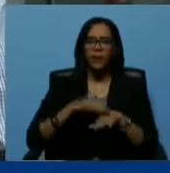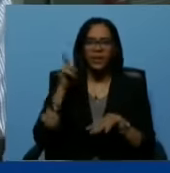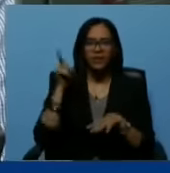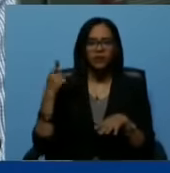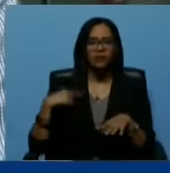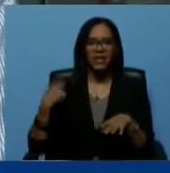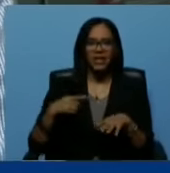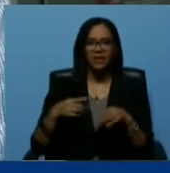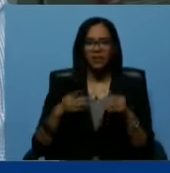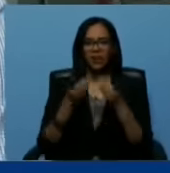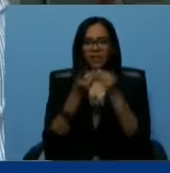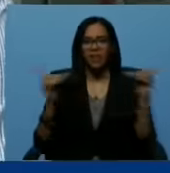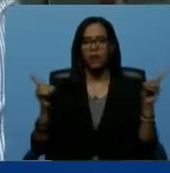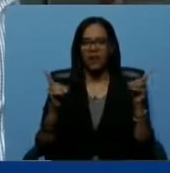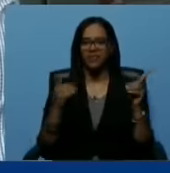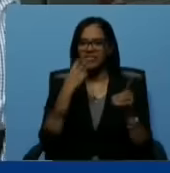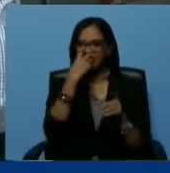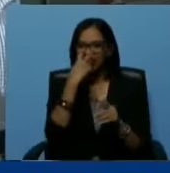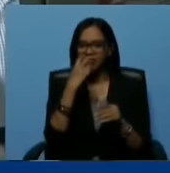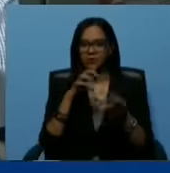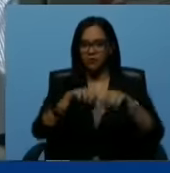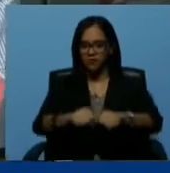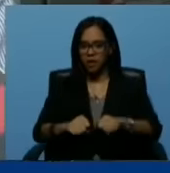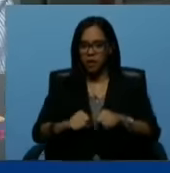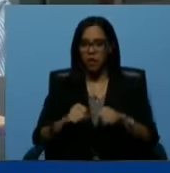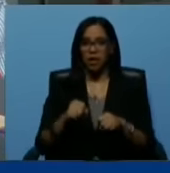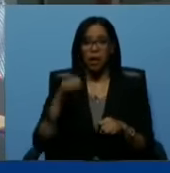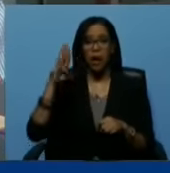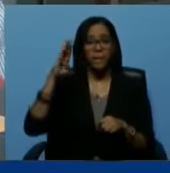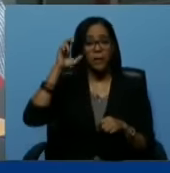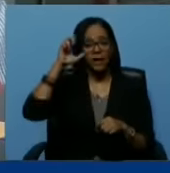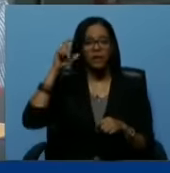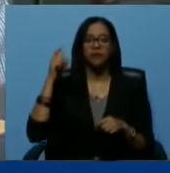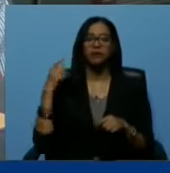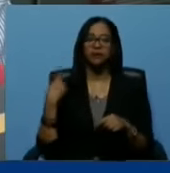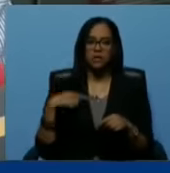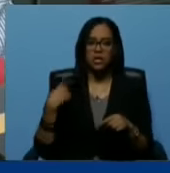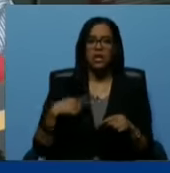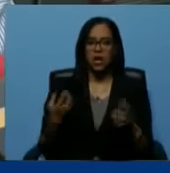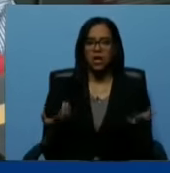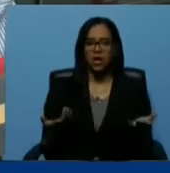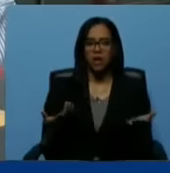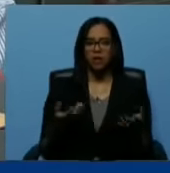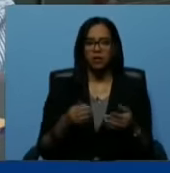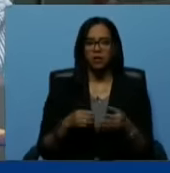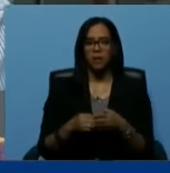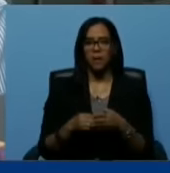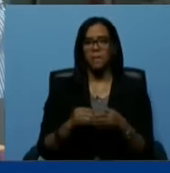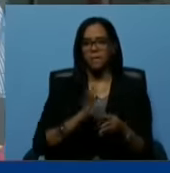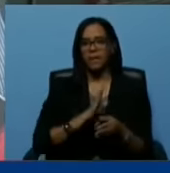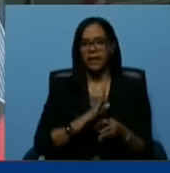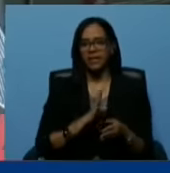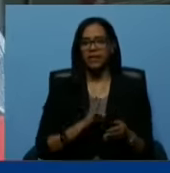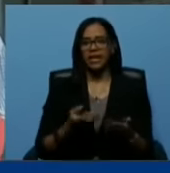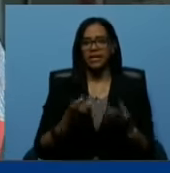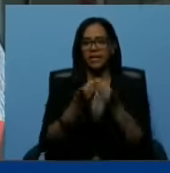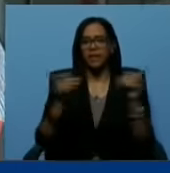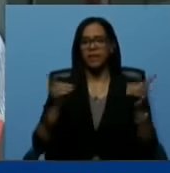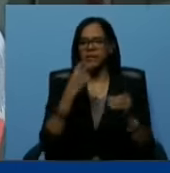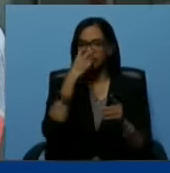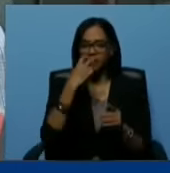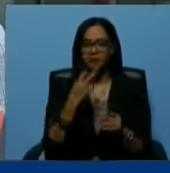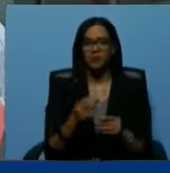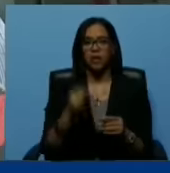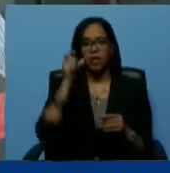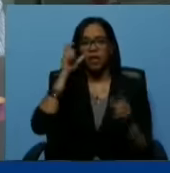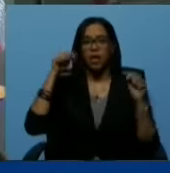imperial, intervencionista. Biden forma parte de esa diplomacia intervencionista. El día